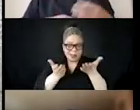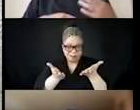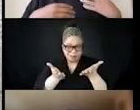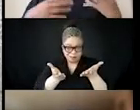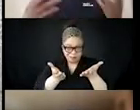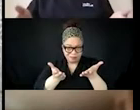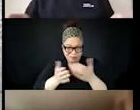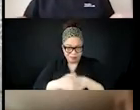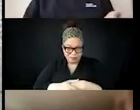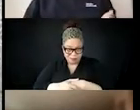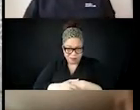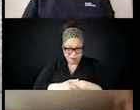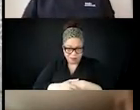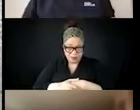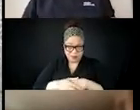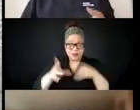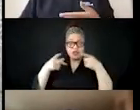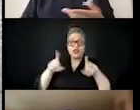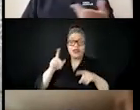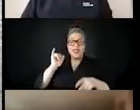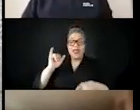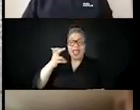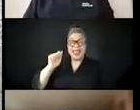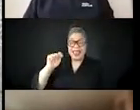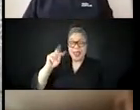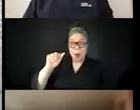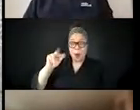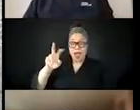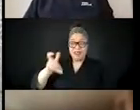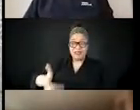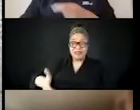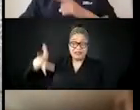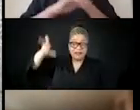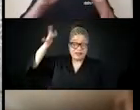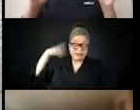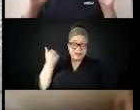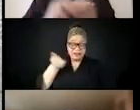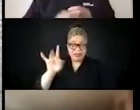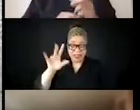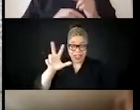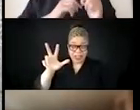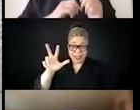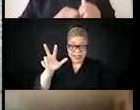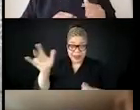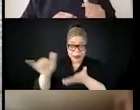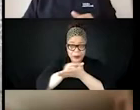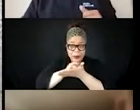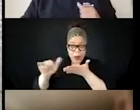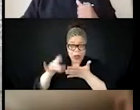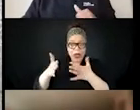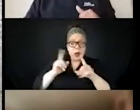en parte de una onda de calor había proyectos escritos